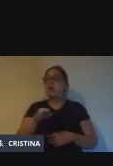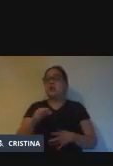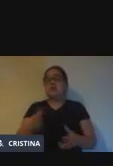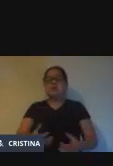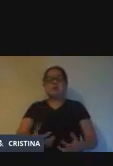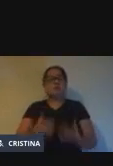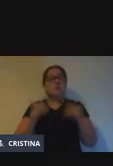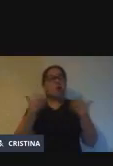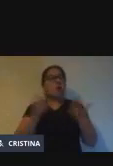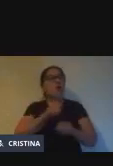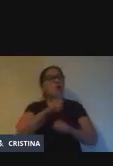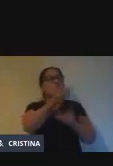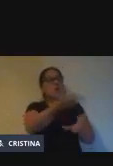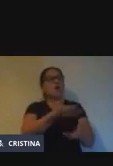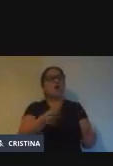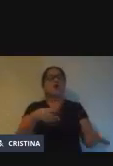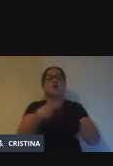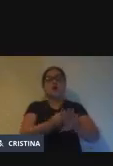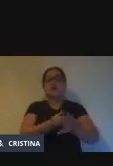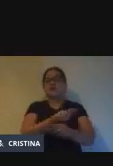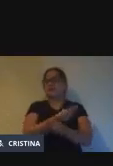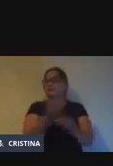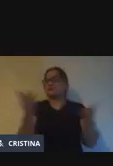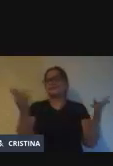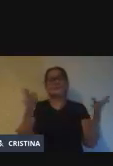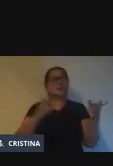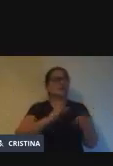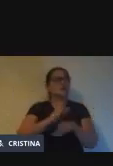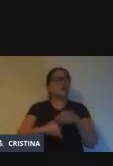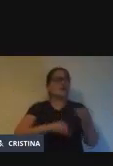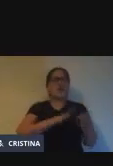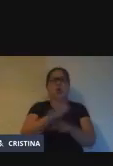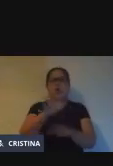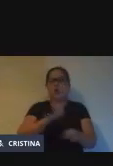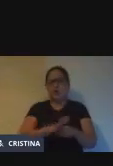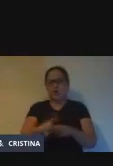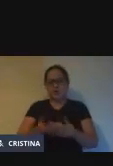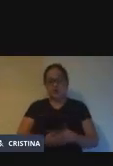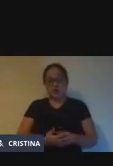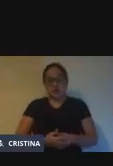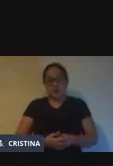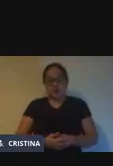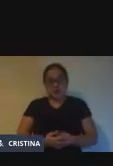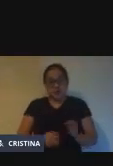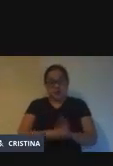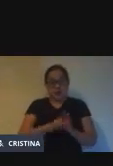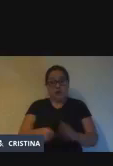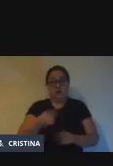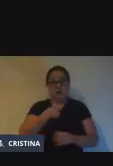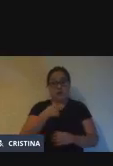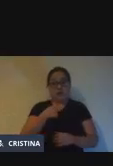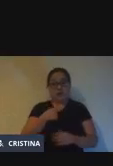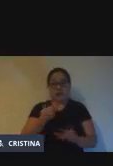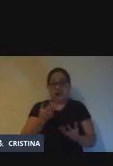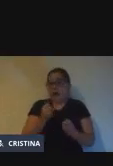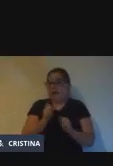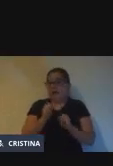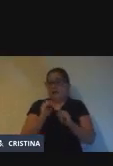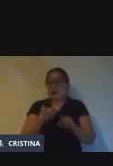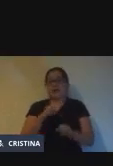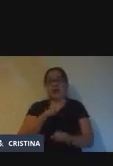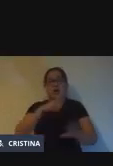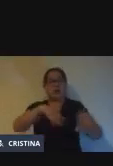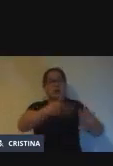¿sale? Entonces, cuando yo reacciono o tengo esta emoción reactiva hacia alguna de las